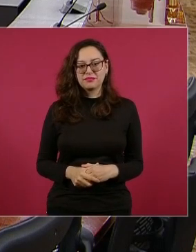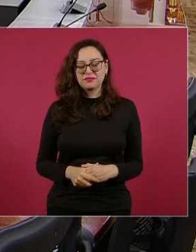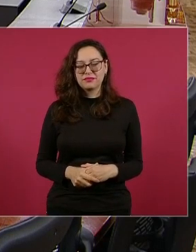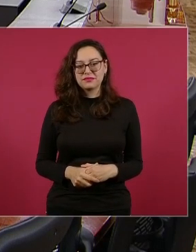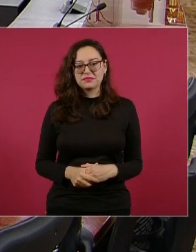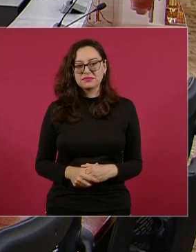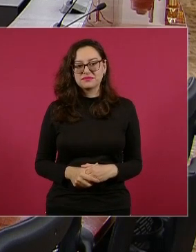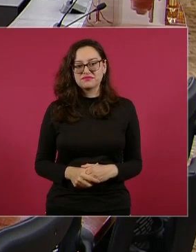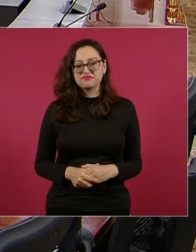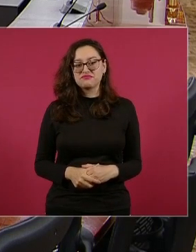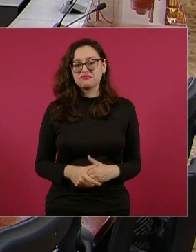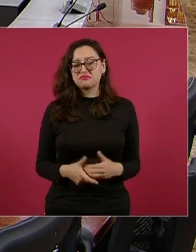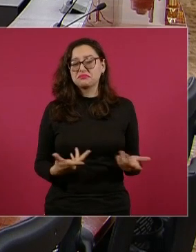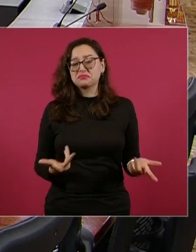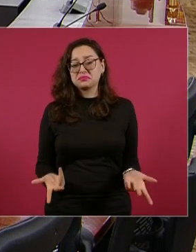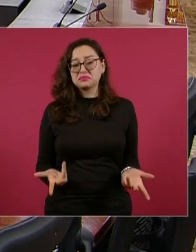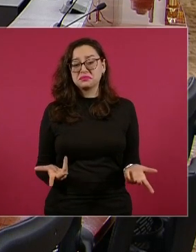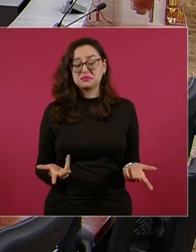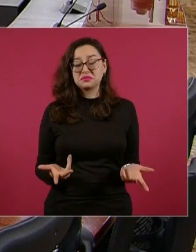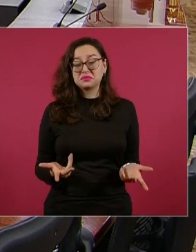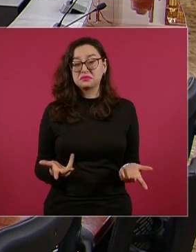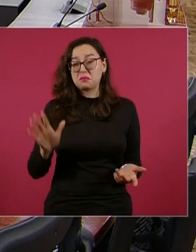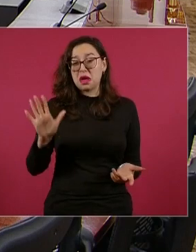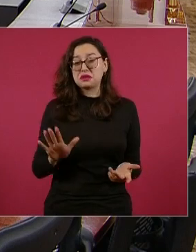Mucho turismo diplomático.